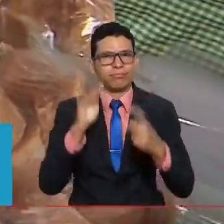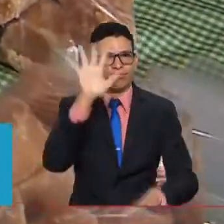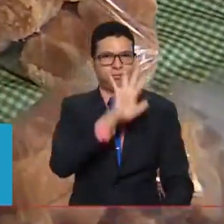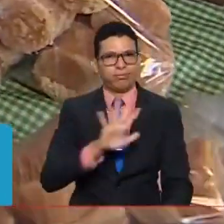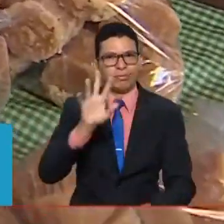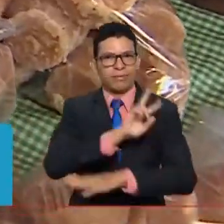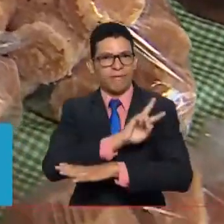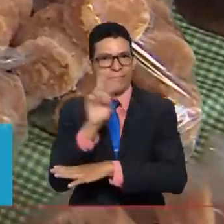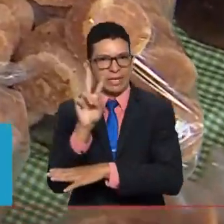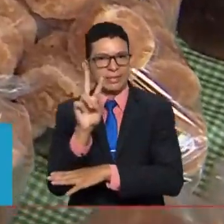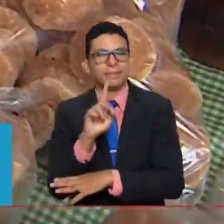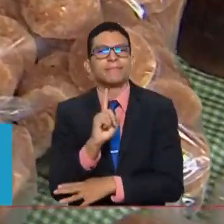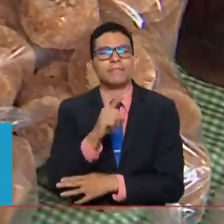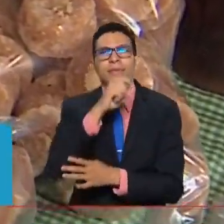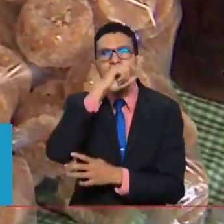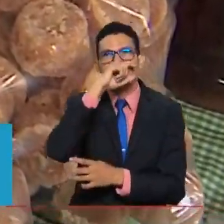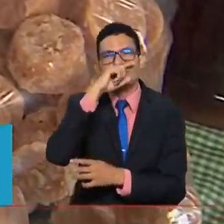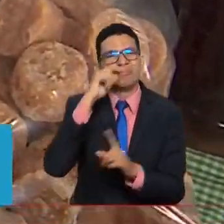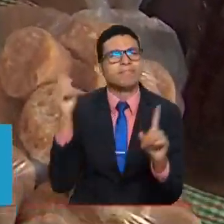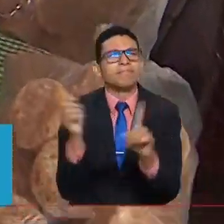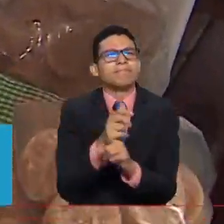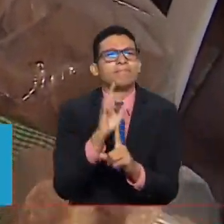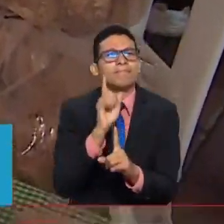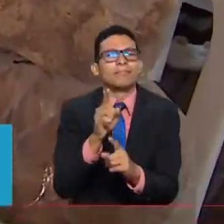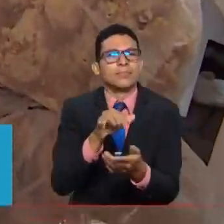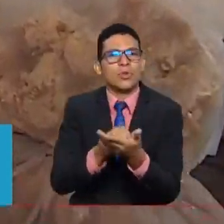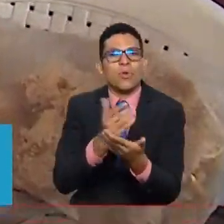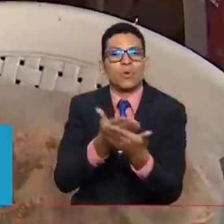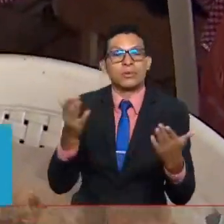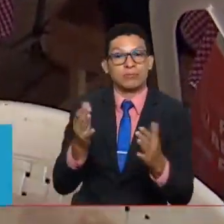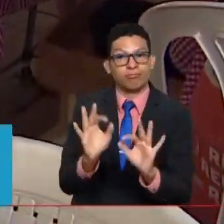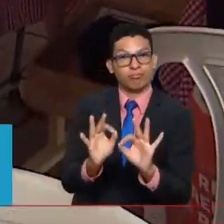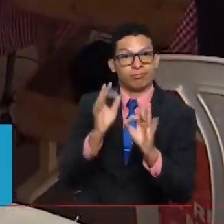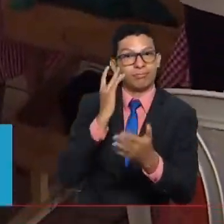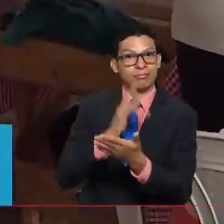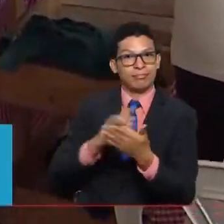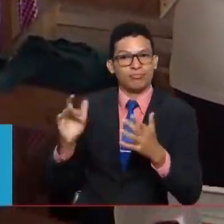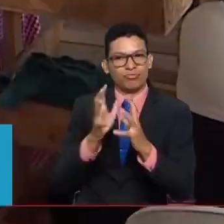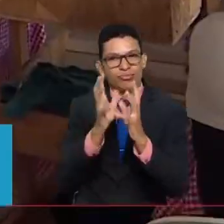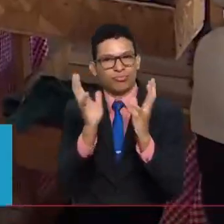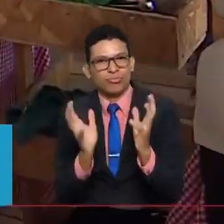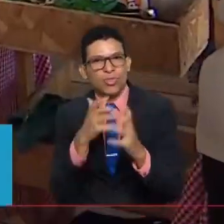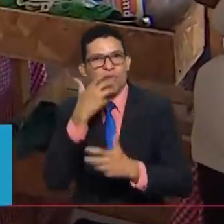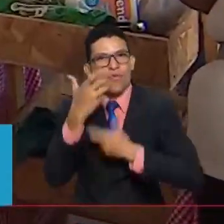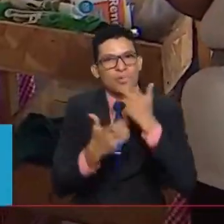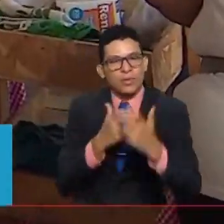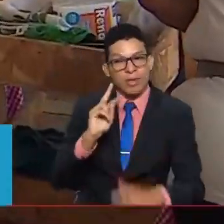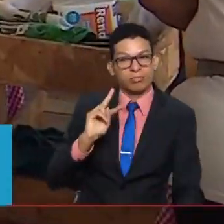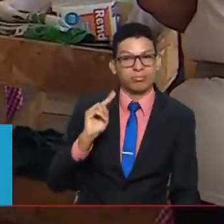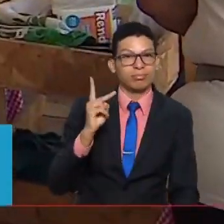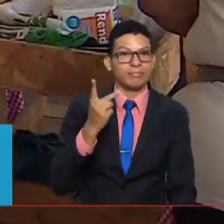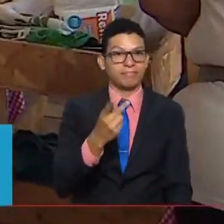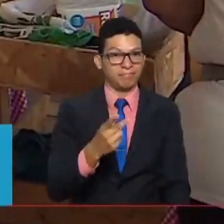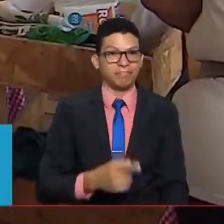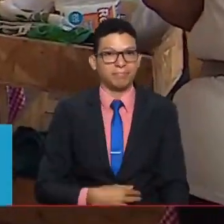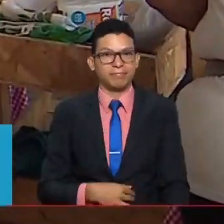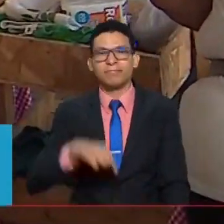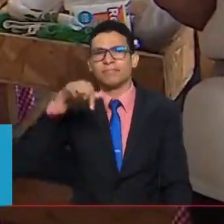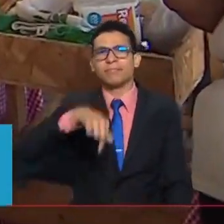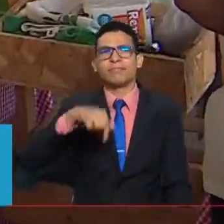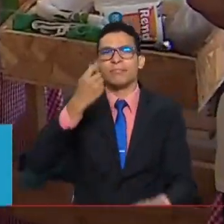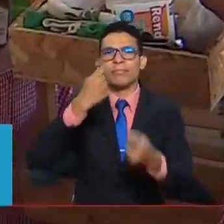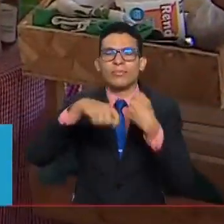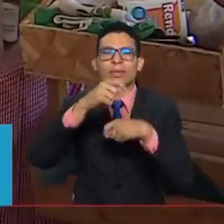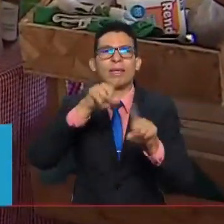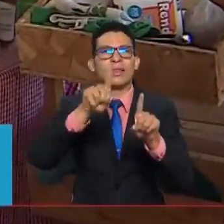departamento del Valle del Cauca, donde podrán encontrar productos frescos como frutas, hortalizas, transformados. Aquí en este mercado también